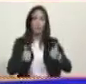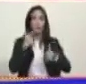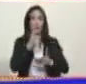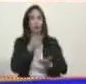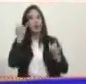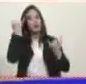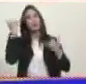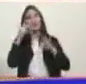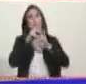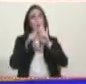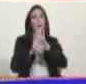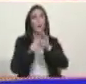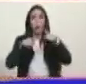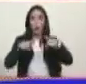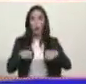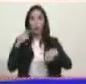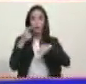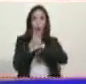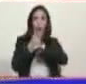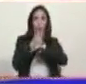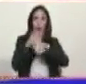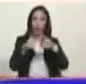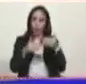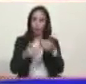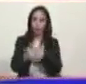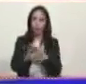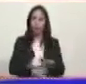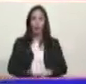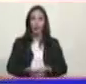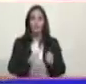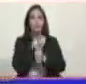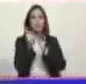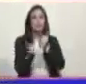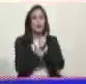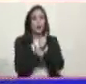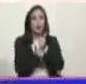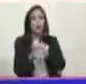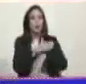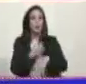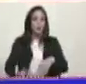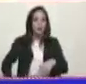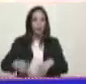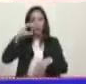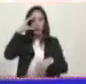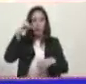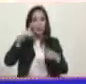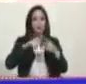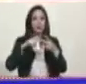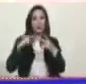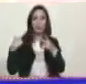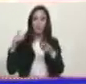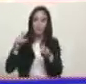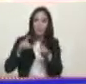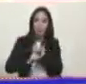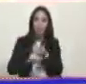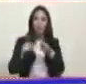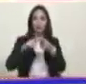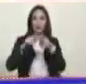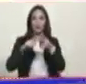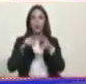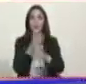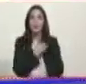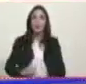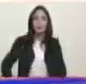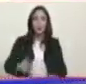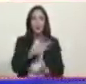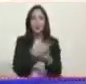programa, hoy estamos de gobierno, ¿no? Vicepresidente ejecutiva, primera combatiente, presidente del sindicato del